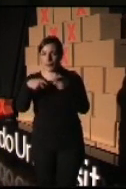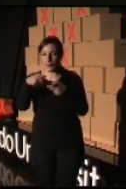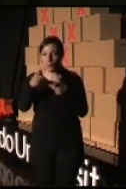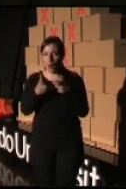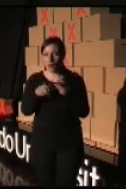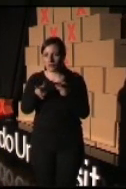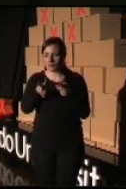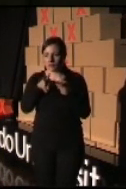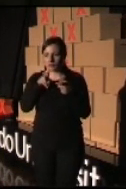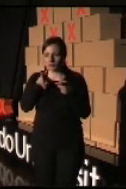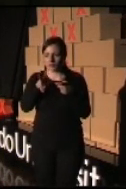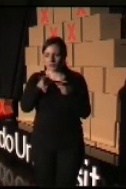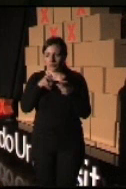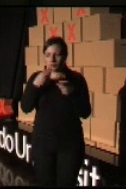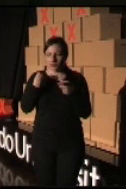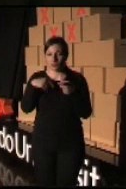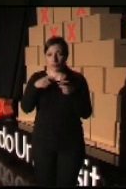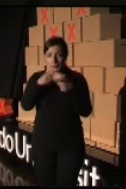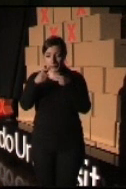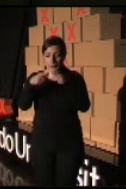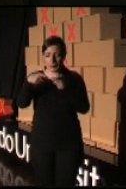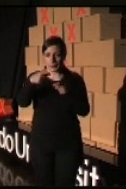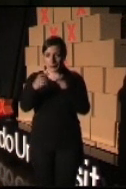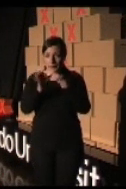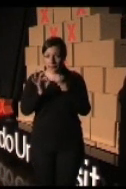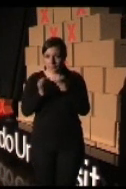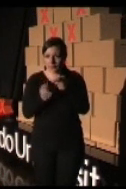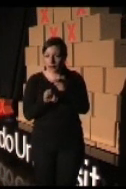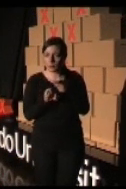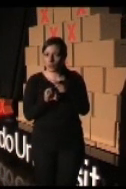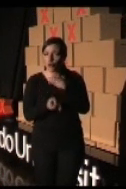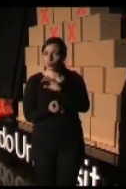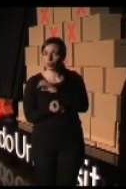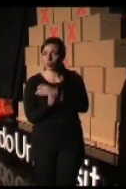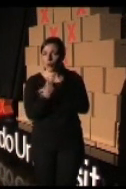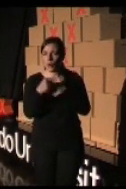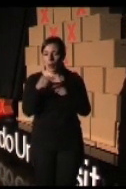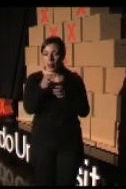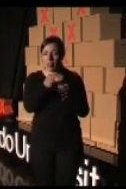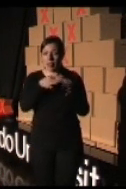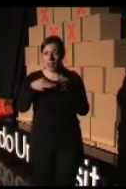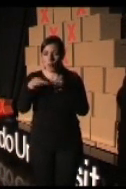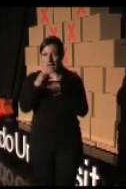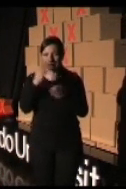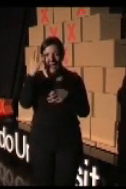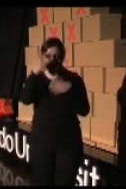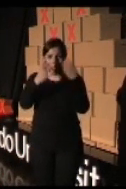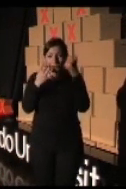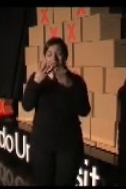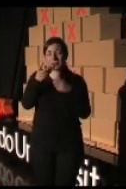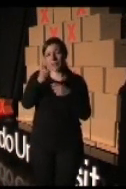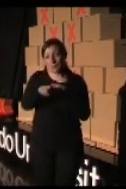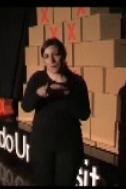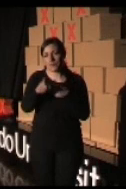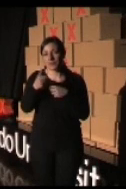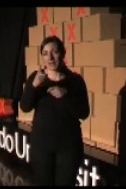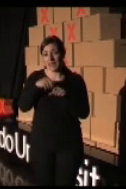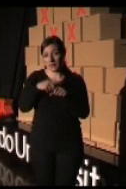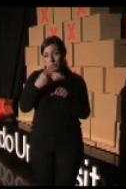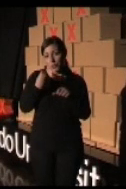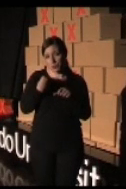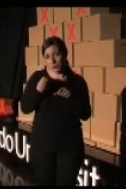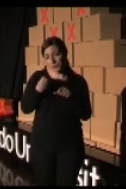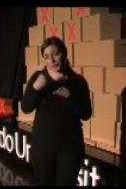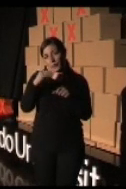esa primera célula eucariota surgieron las células animales, y además, en otro momento, en el mismo linaje, pero en otro momento